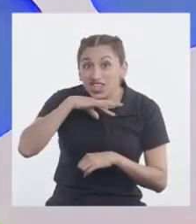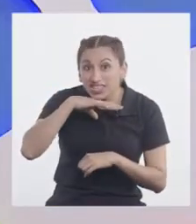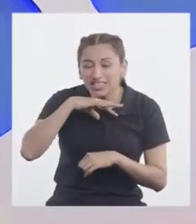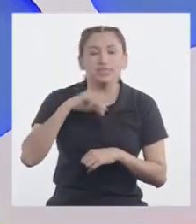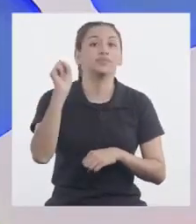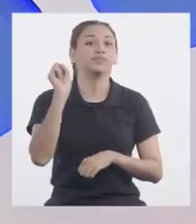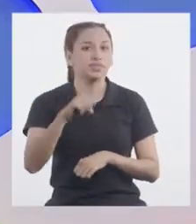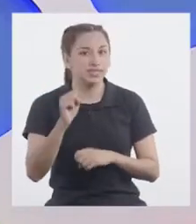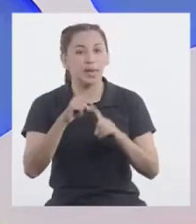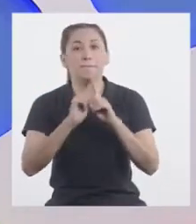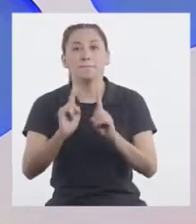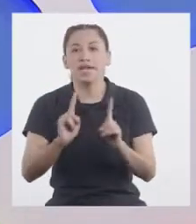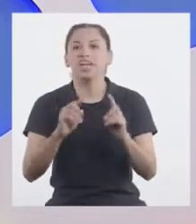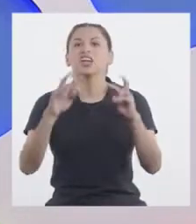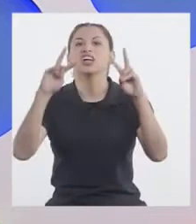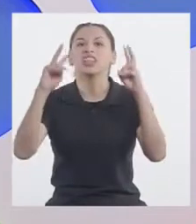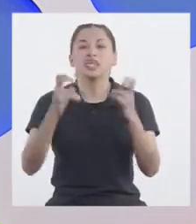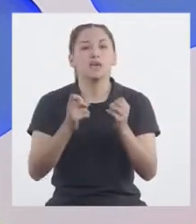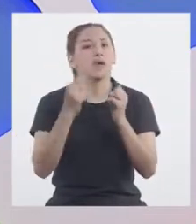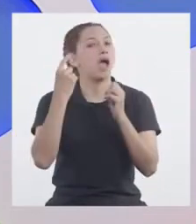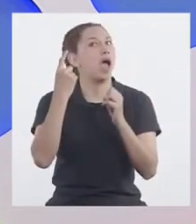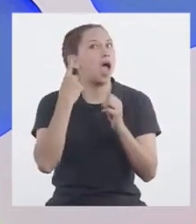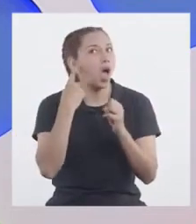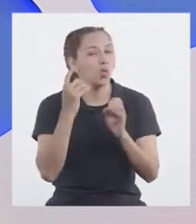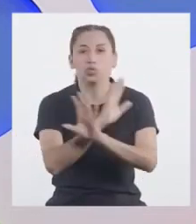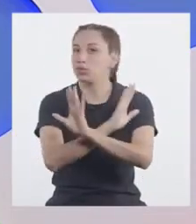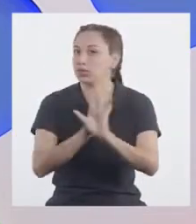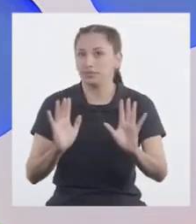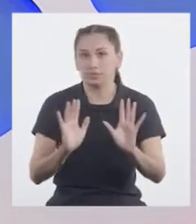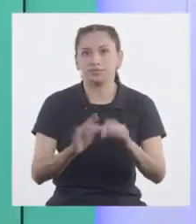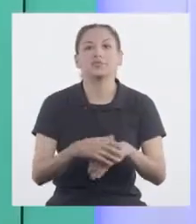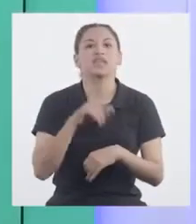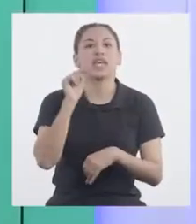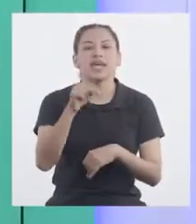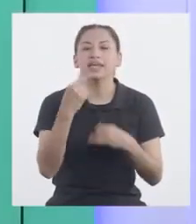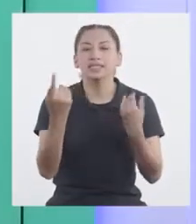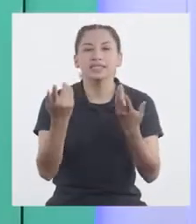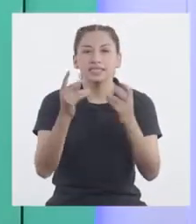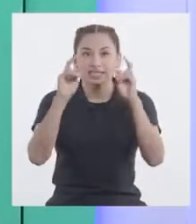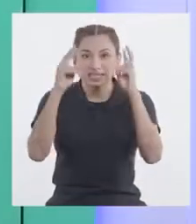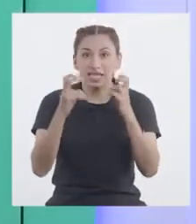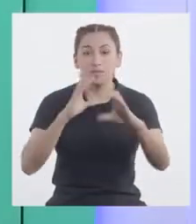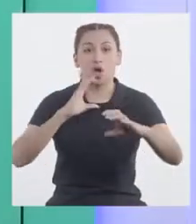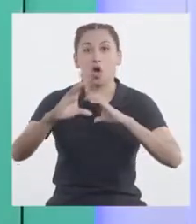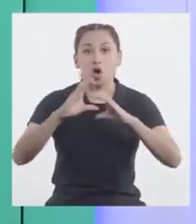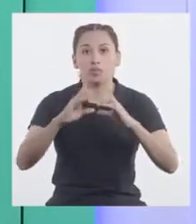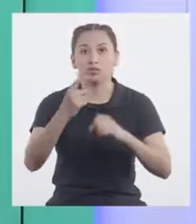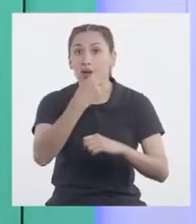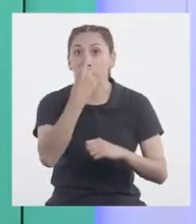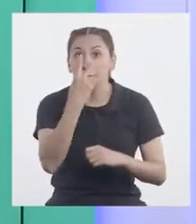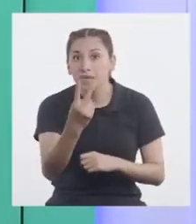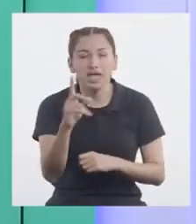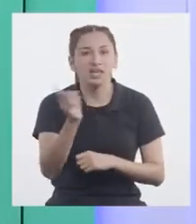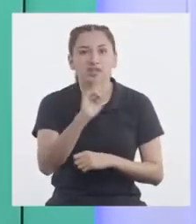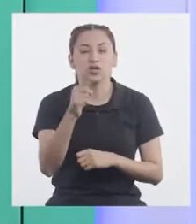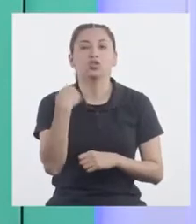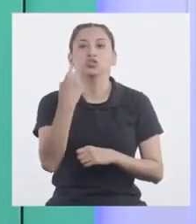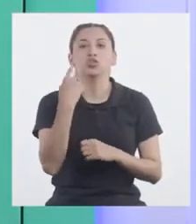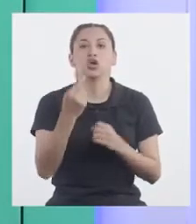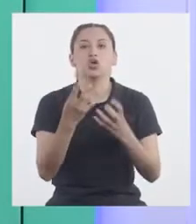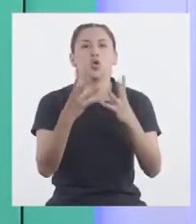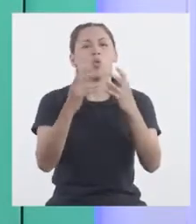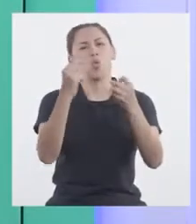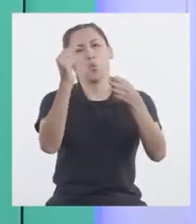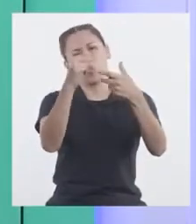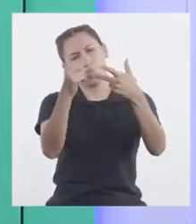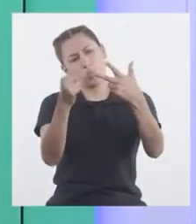Tosinical. Sí, pero en formato de audio. Lo central es la conversación, no tanto lo visual. Y